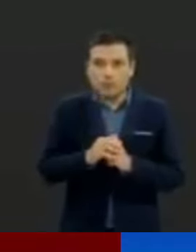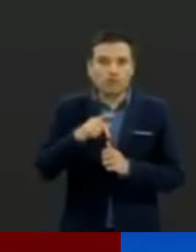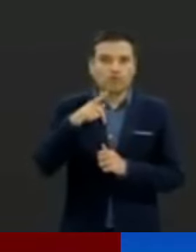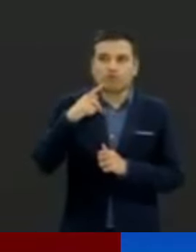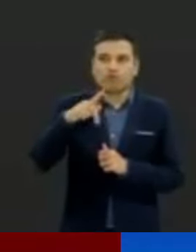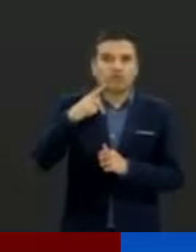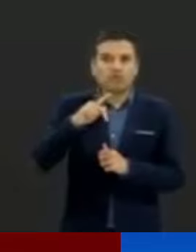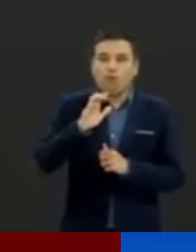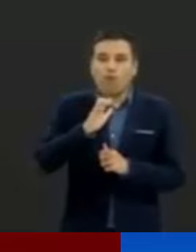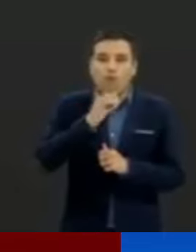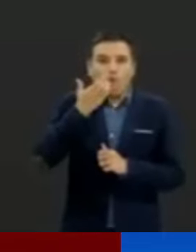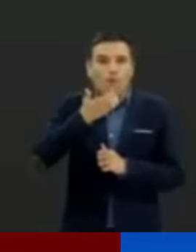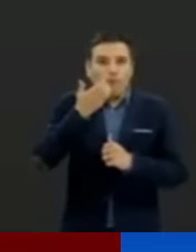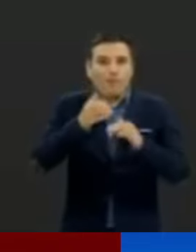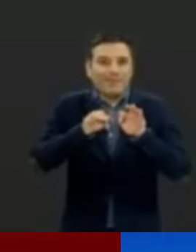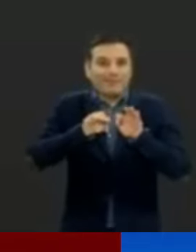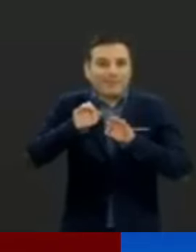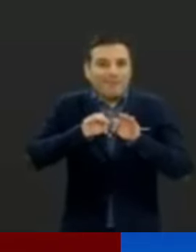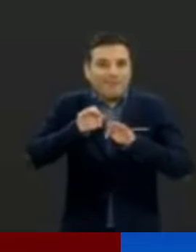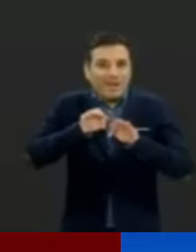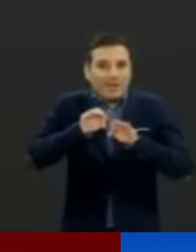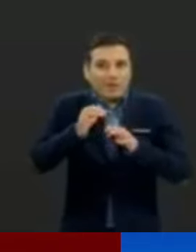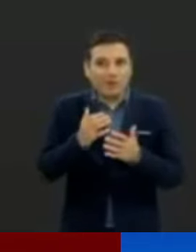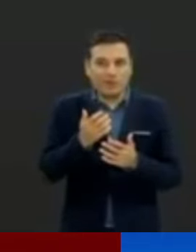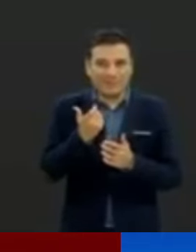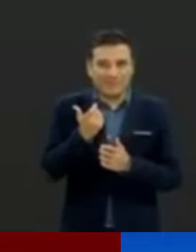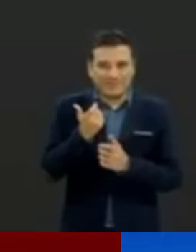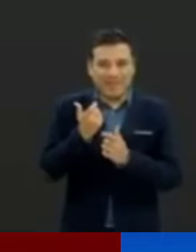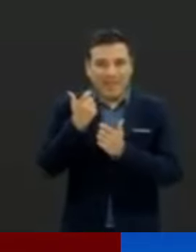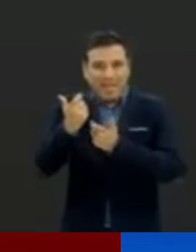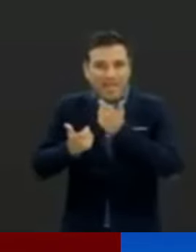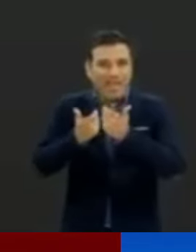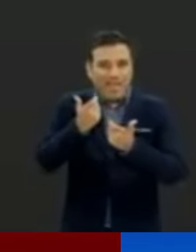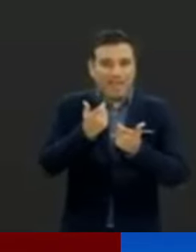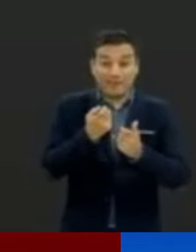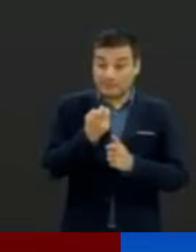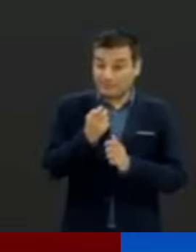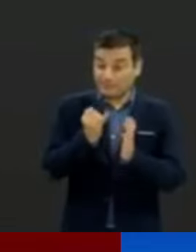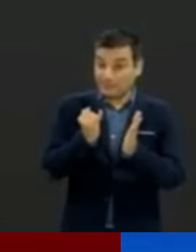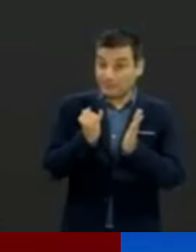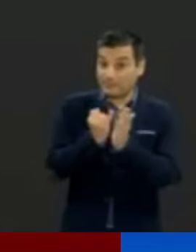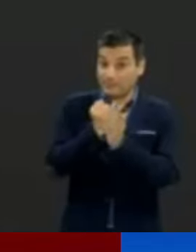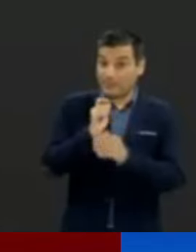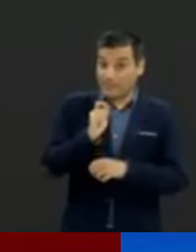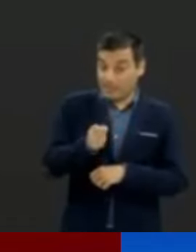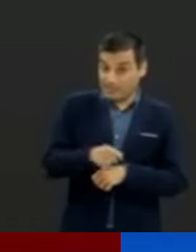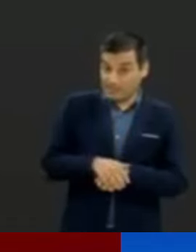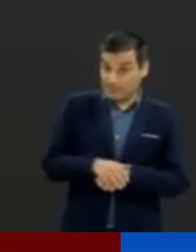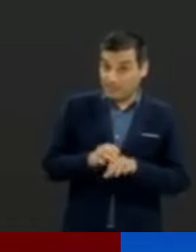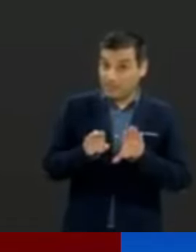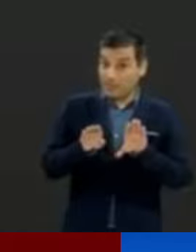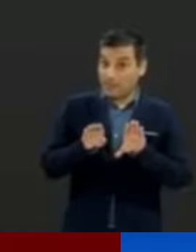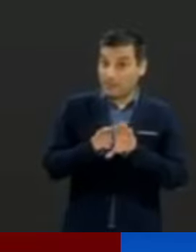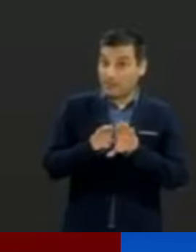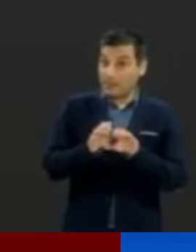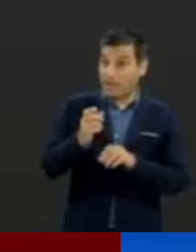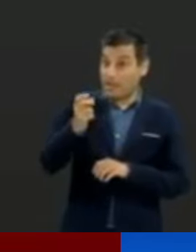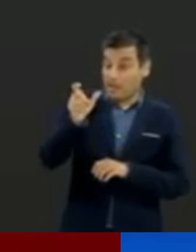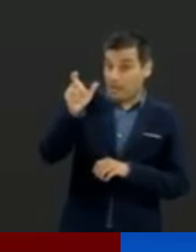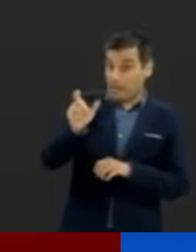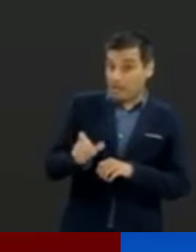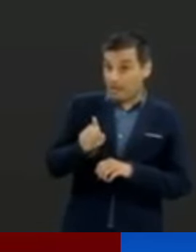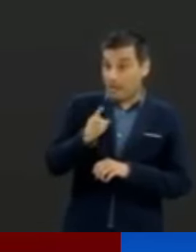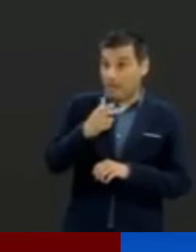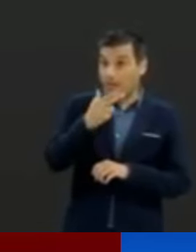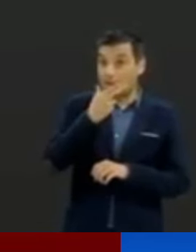prácticas graves relacionadas con el manejo de recursos. Esta resolución no es un certificado que purifique a este